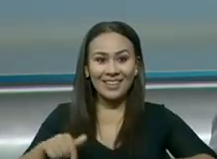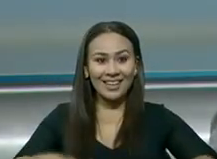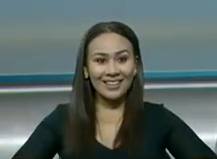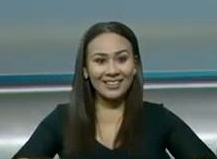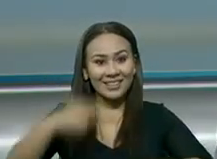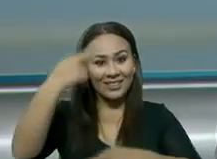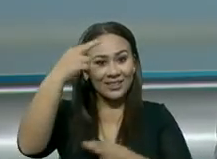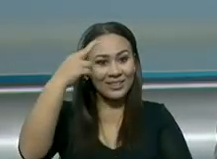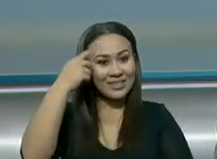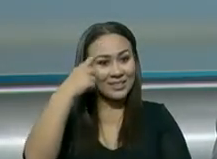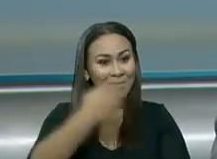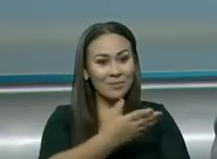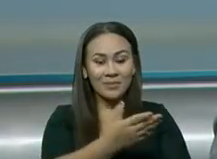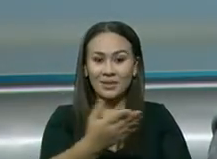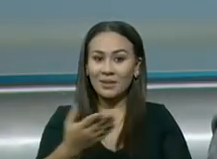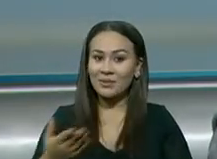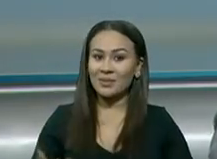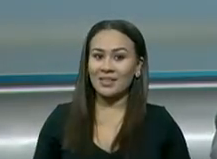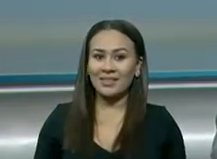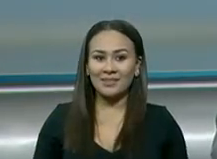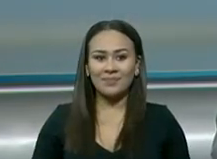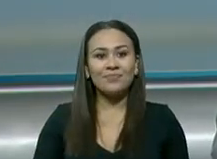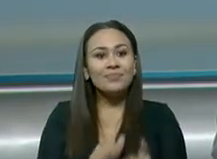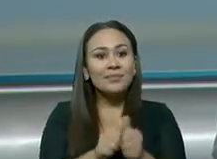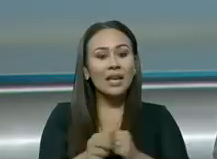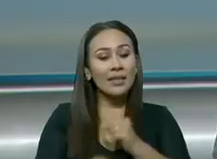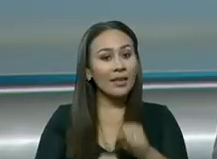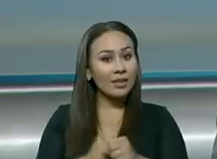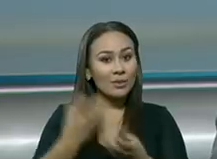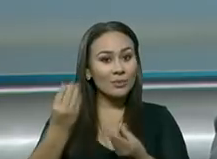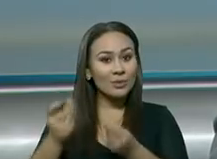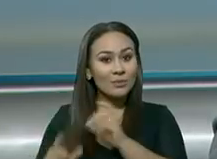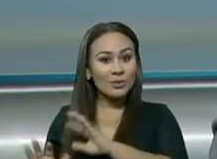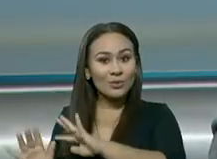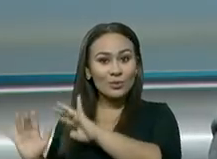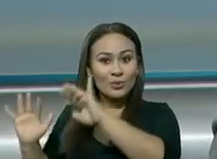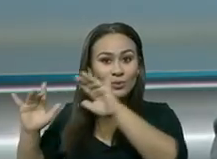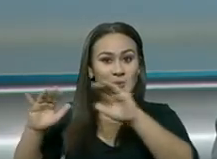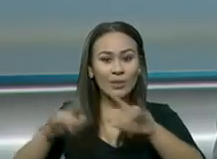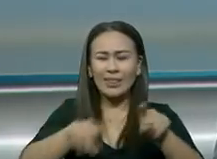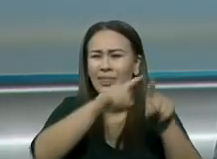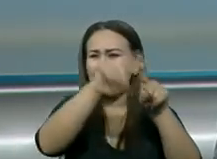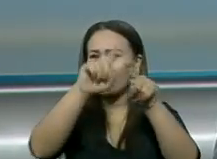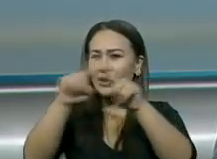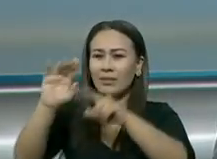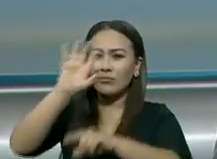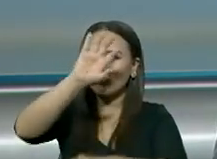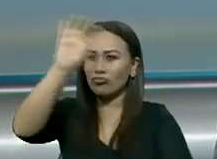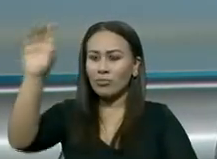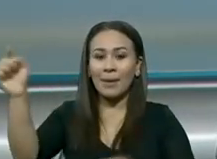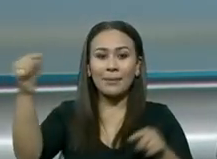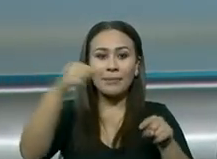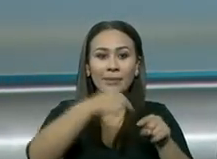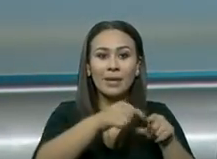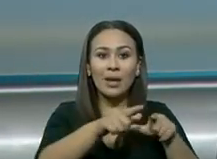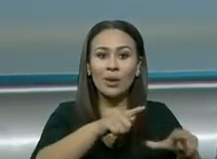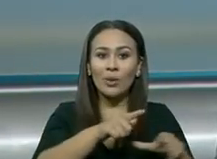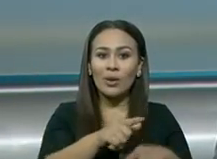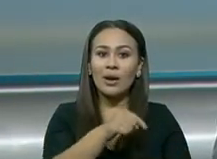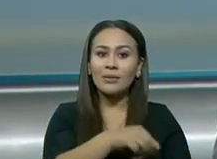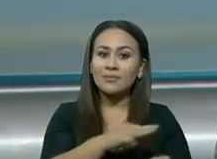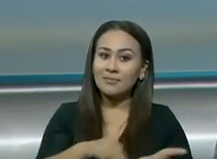información. Para ustedes, cada año numerosos turistas nacionales y extranjeros llegan a la comunidad de Agua Blanca al sur de la provincia de